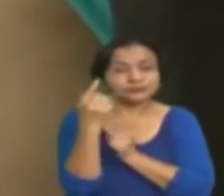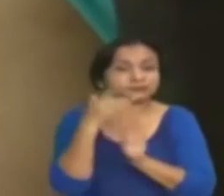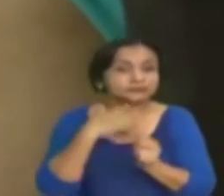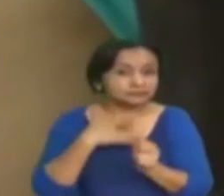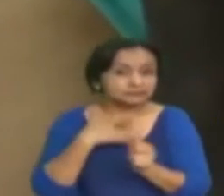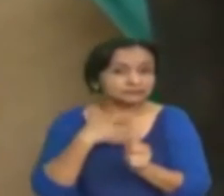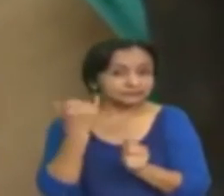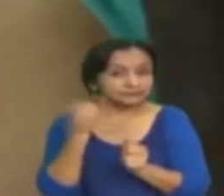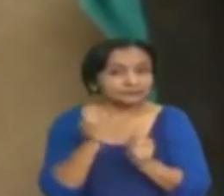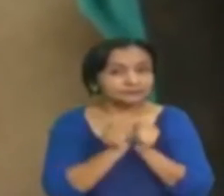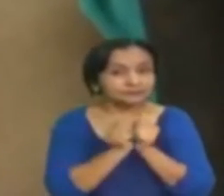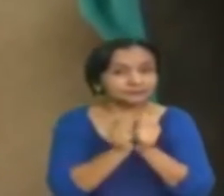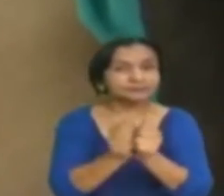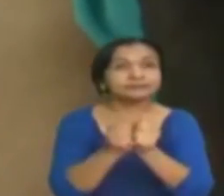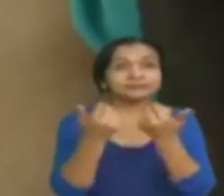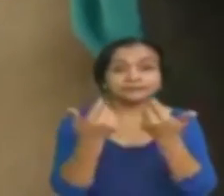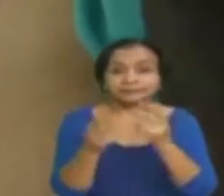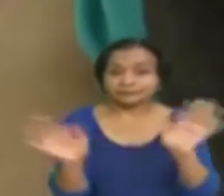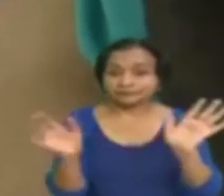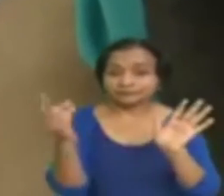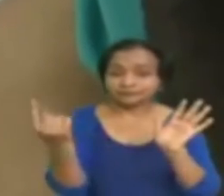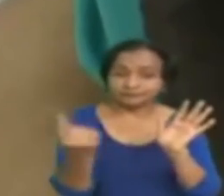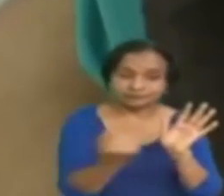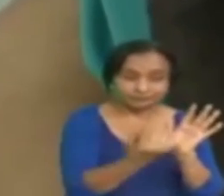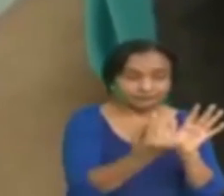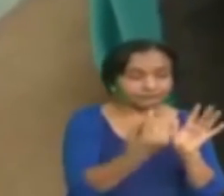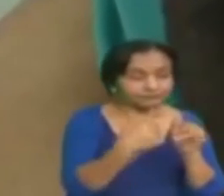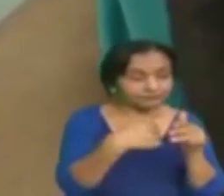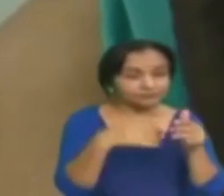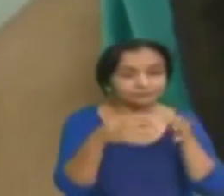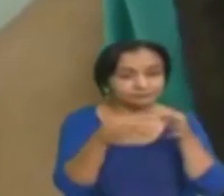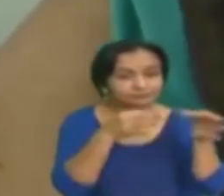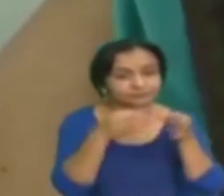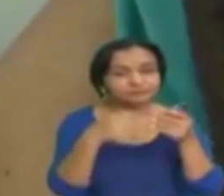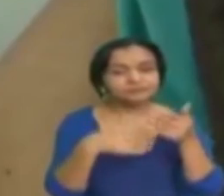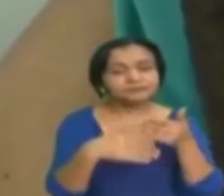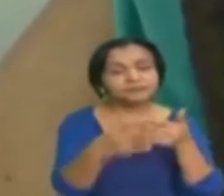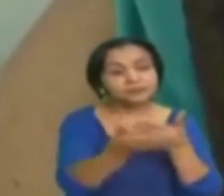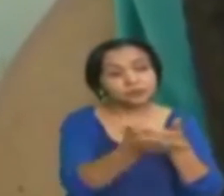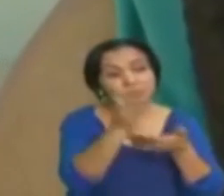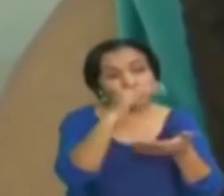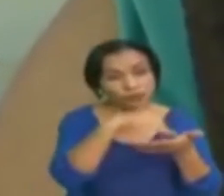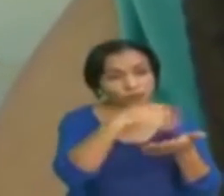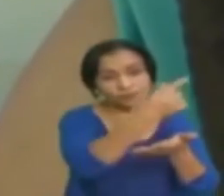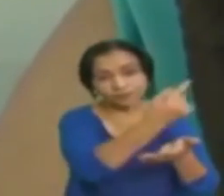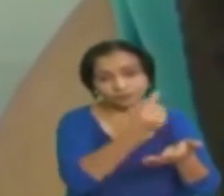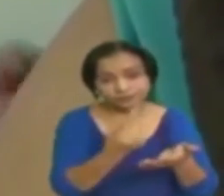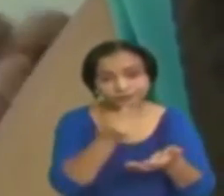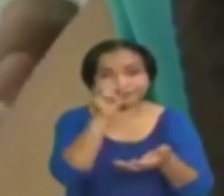voluntaria de pacientes de 65 años. Se espera que la próxima semana se empiece a